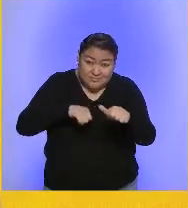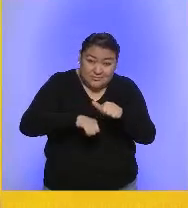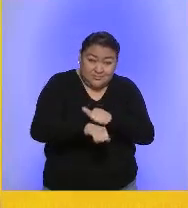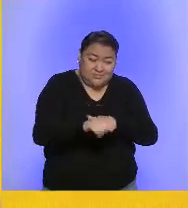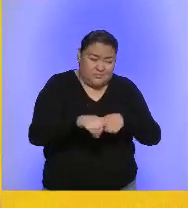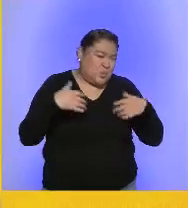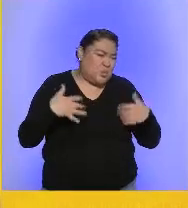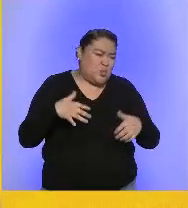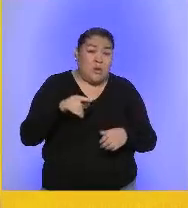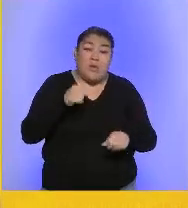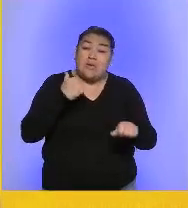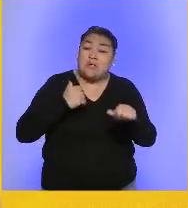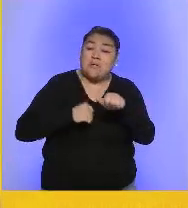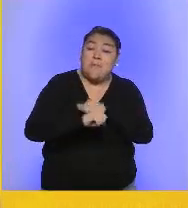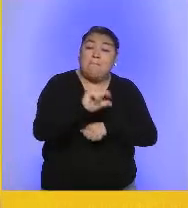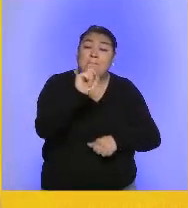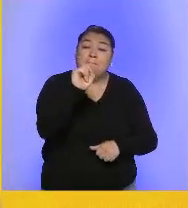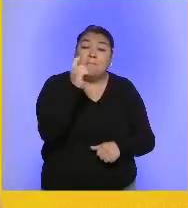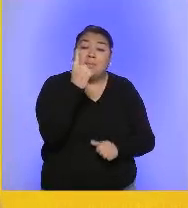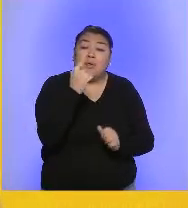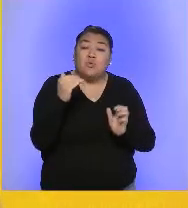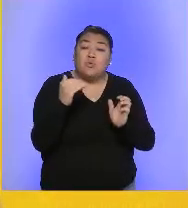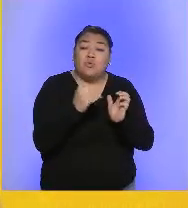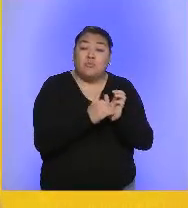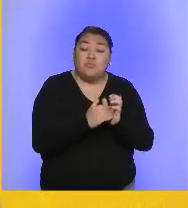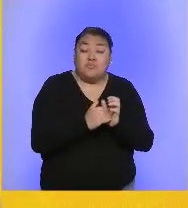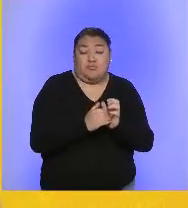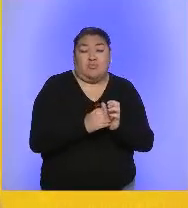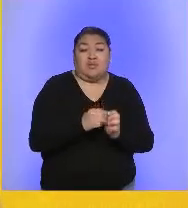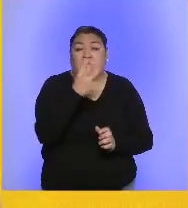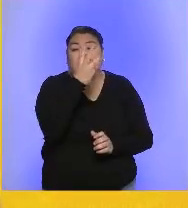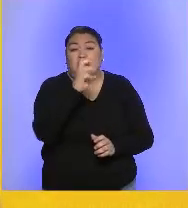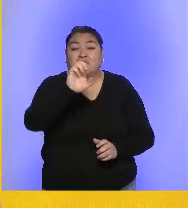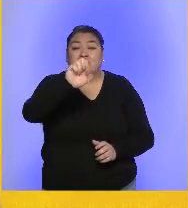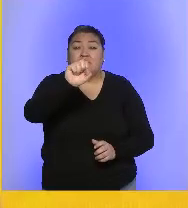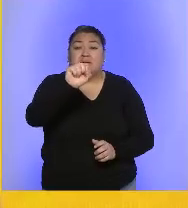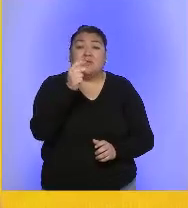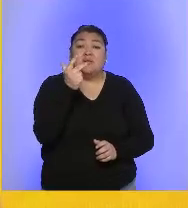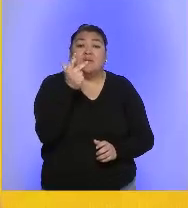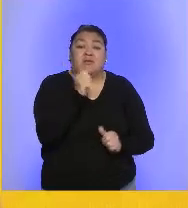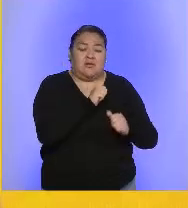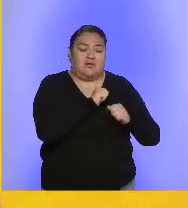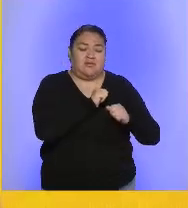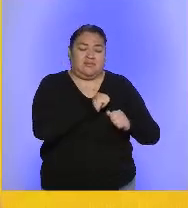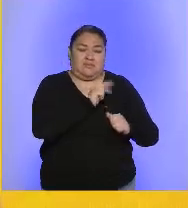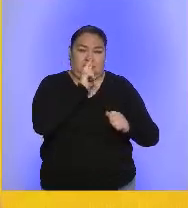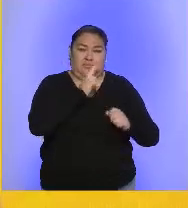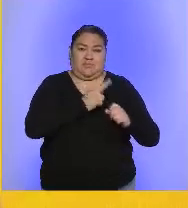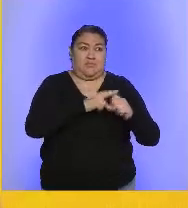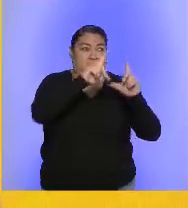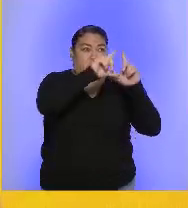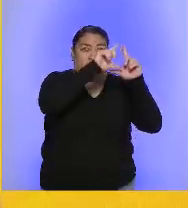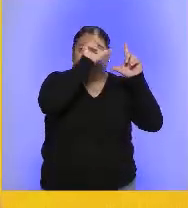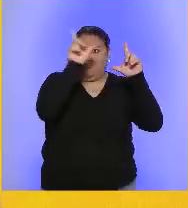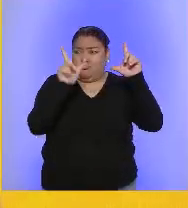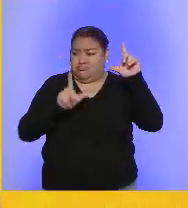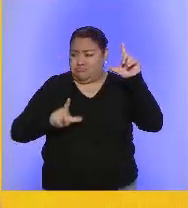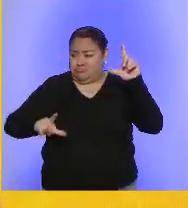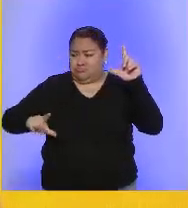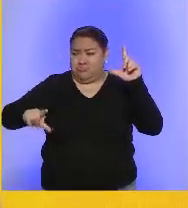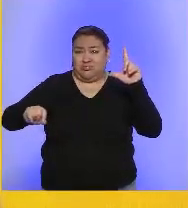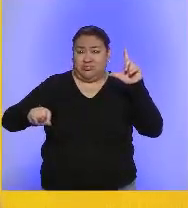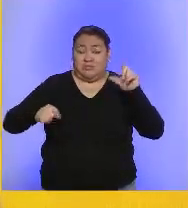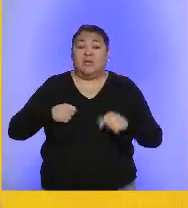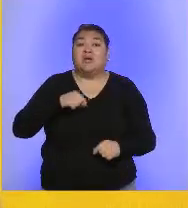21.368 cargos de elección popular en las 32 entidades federativas. El Nayarit, que es el estado donde